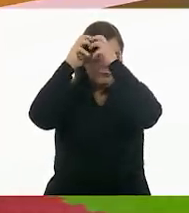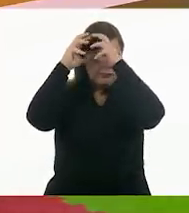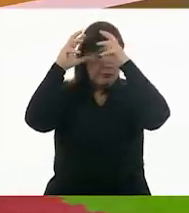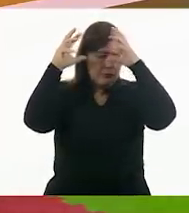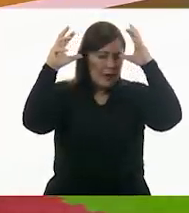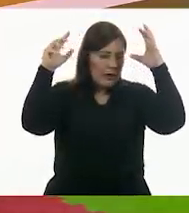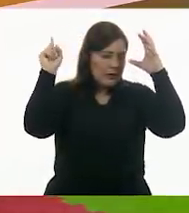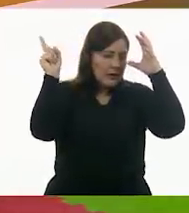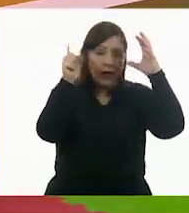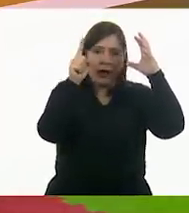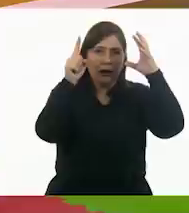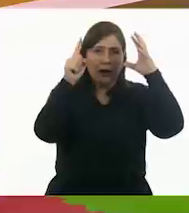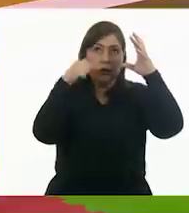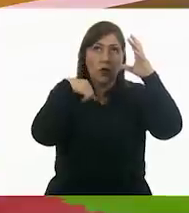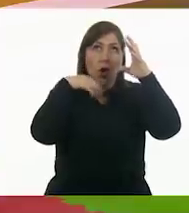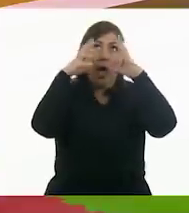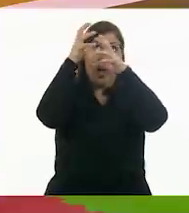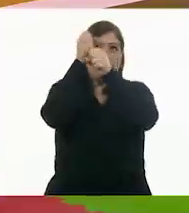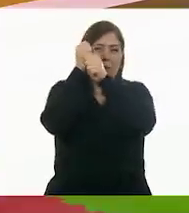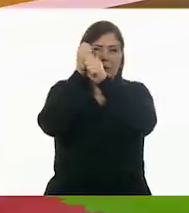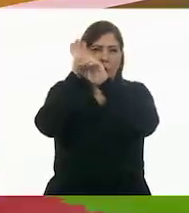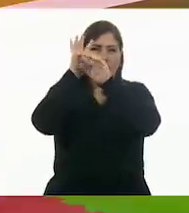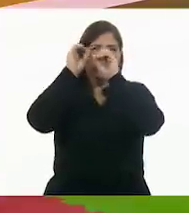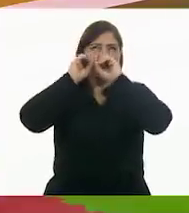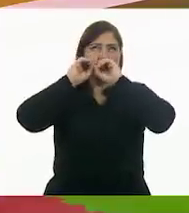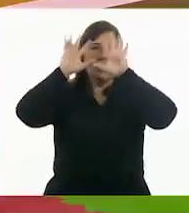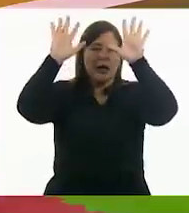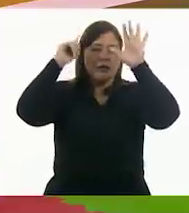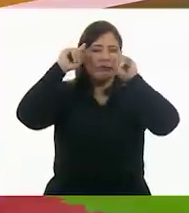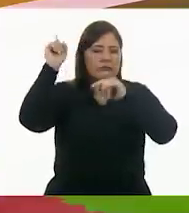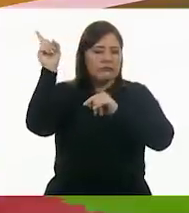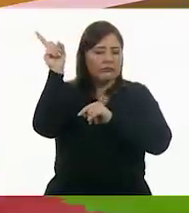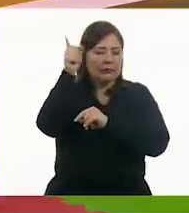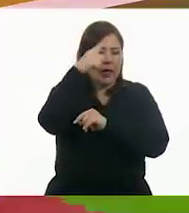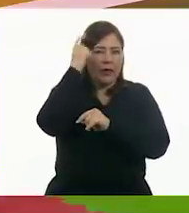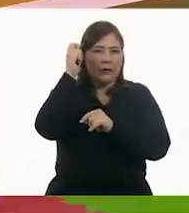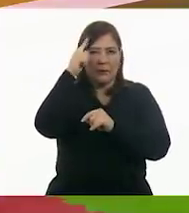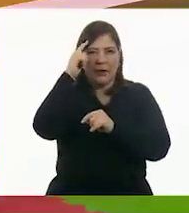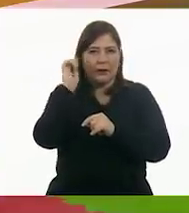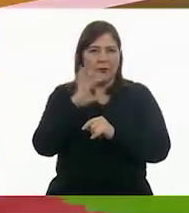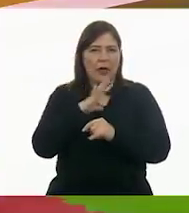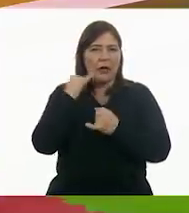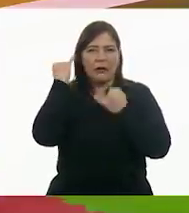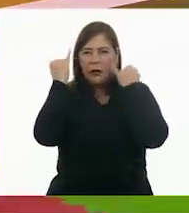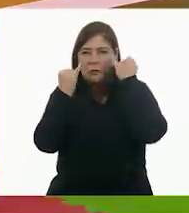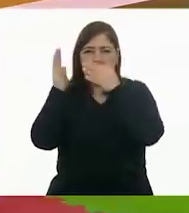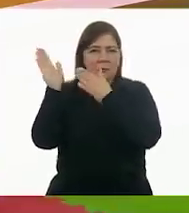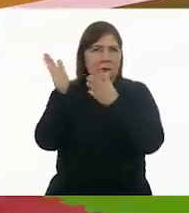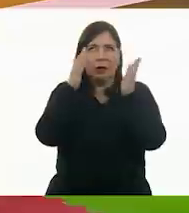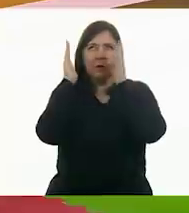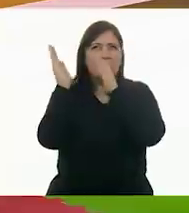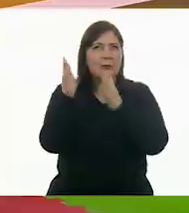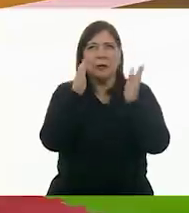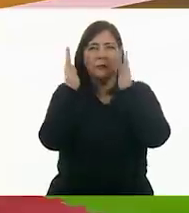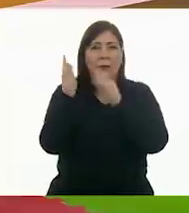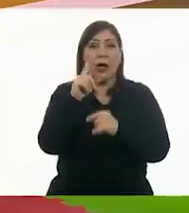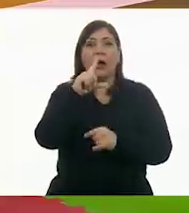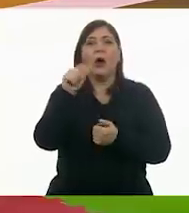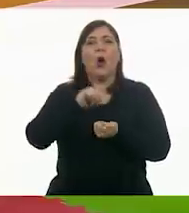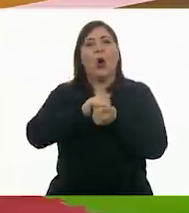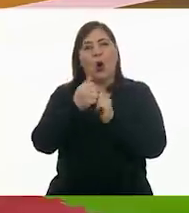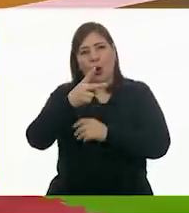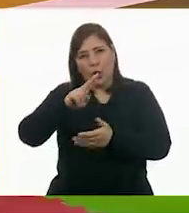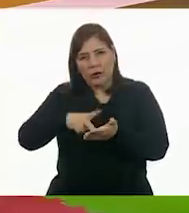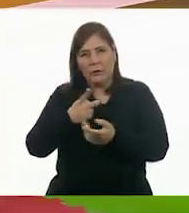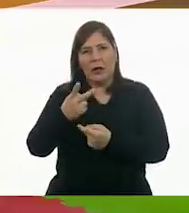distraen, déjalas pasar y vuelve a tu respiración. Siente cómo tu pancita se